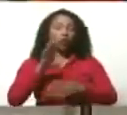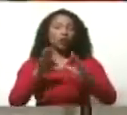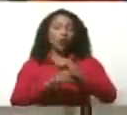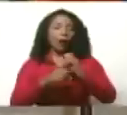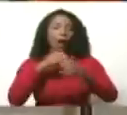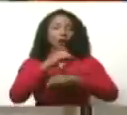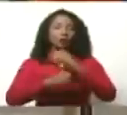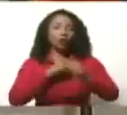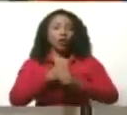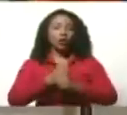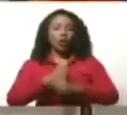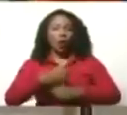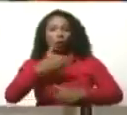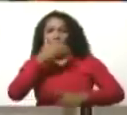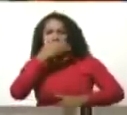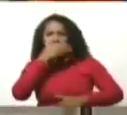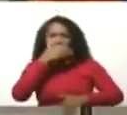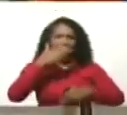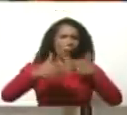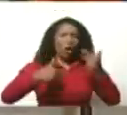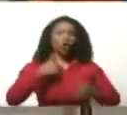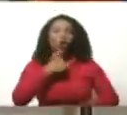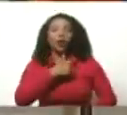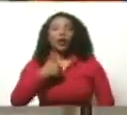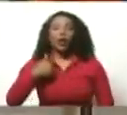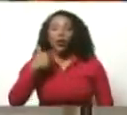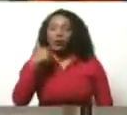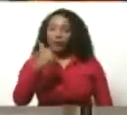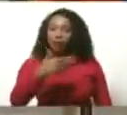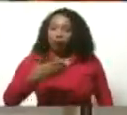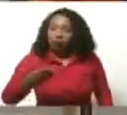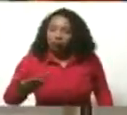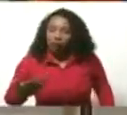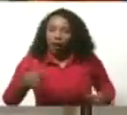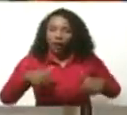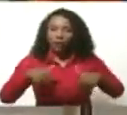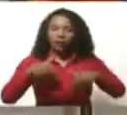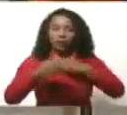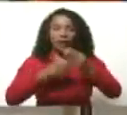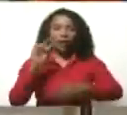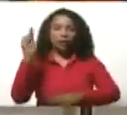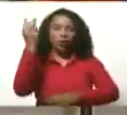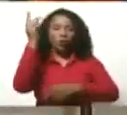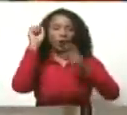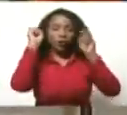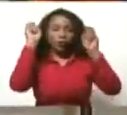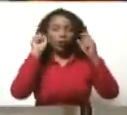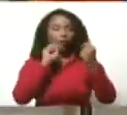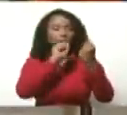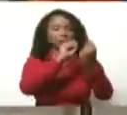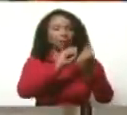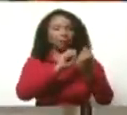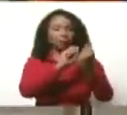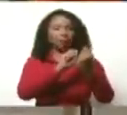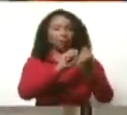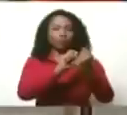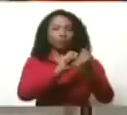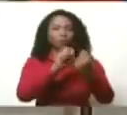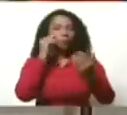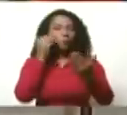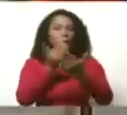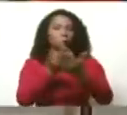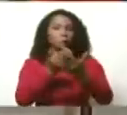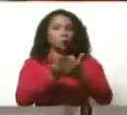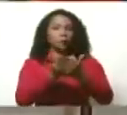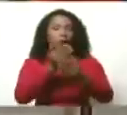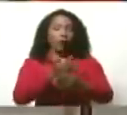asociados al terrorismo. Yo quiero destacar que esta sería la segunda audiencia de delación con prueba